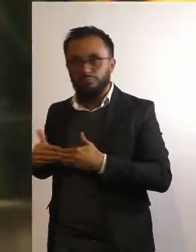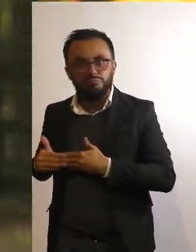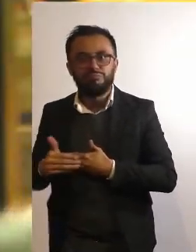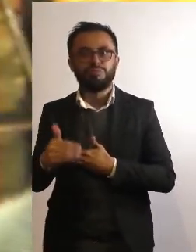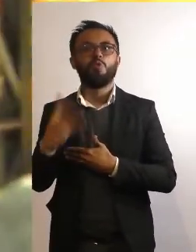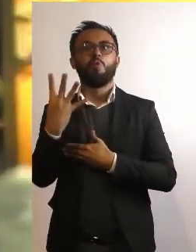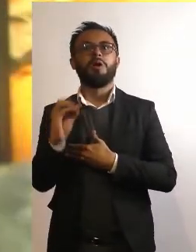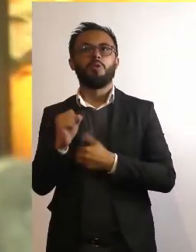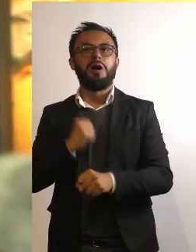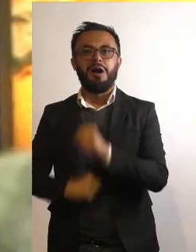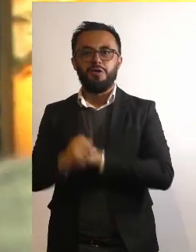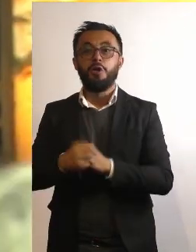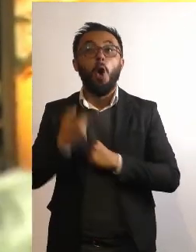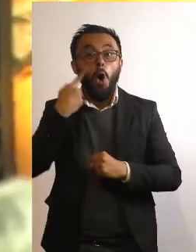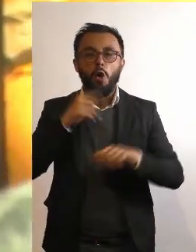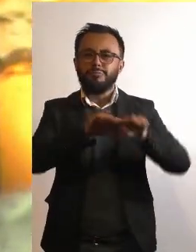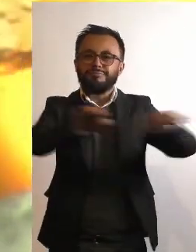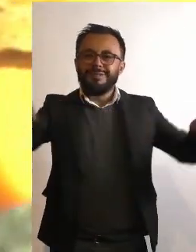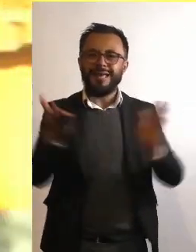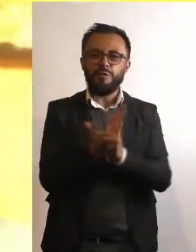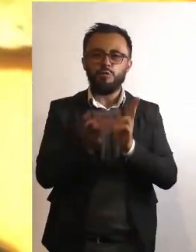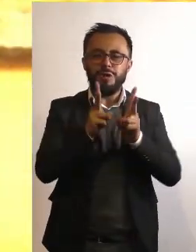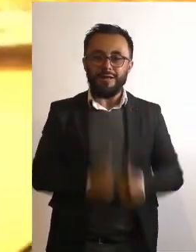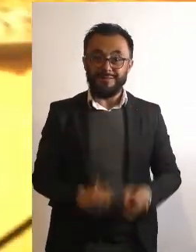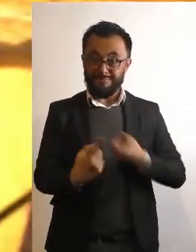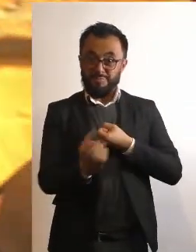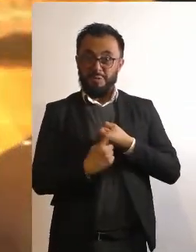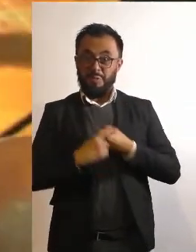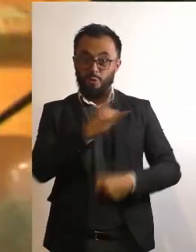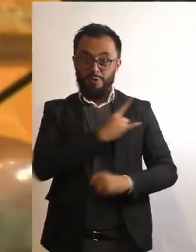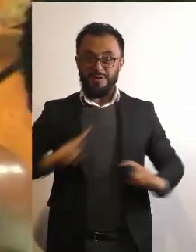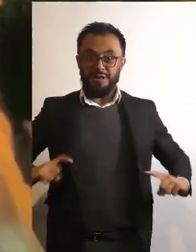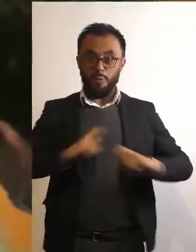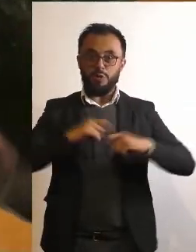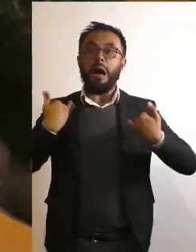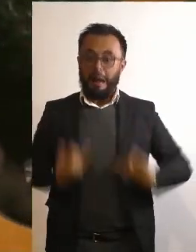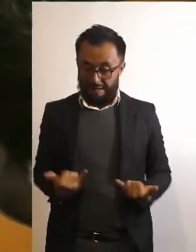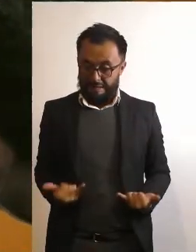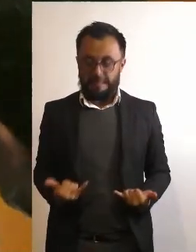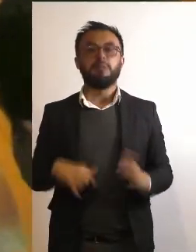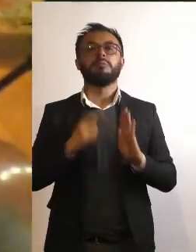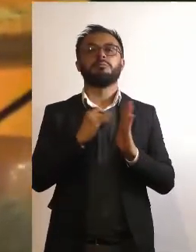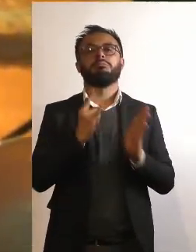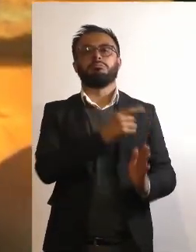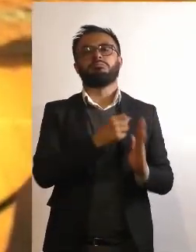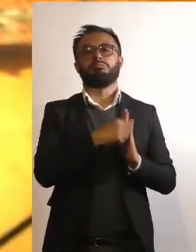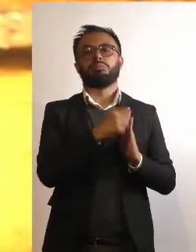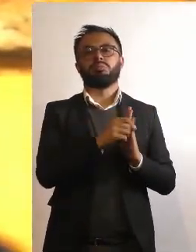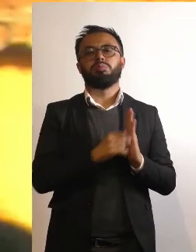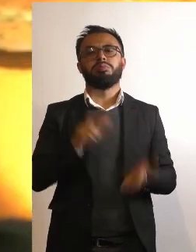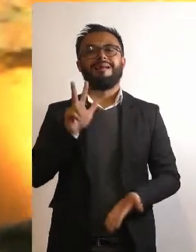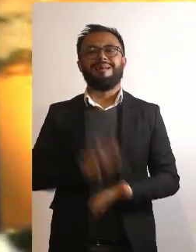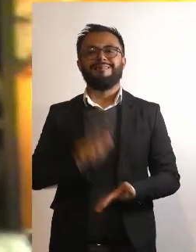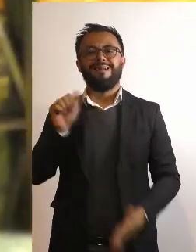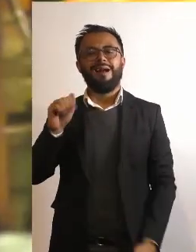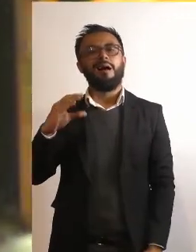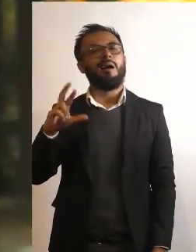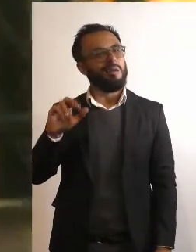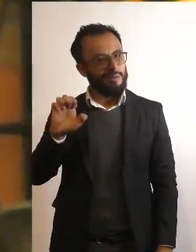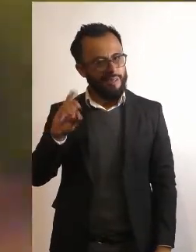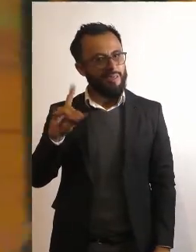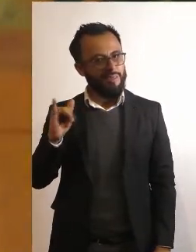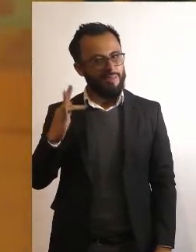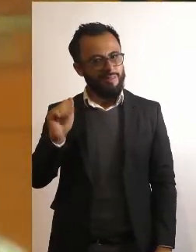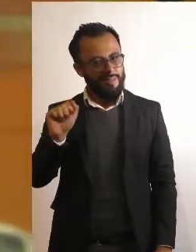institución acreditada, de las pocas que hay en Colombia, porque apenas 1 de cada 5 pueden contar con esa